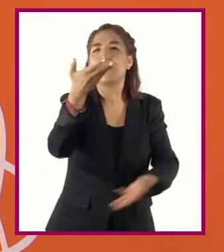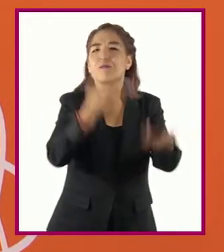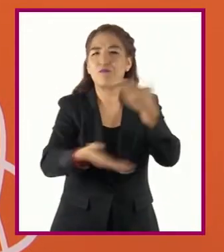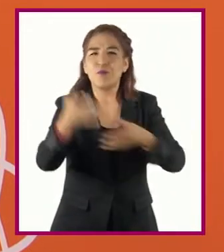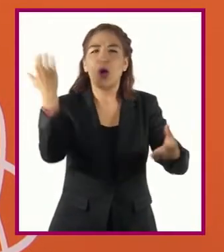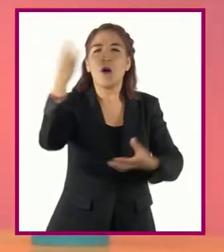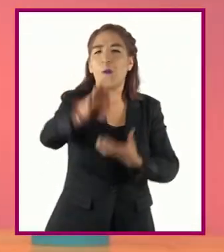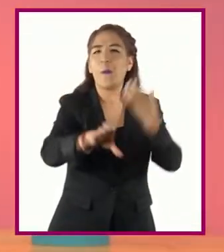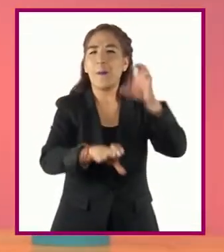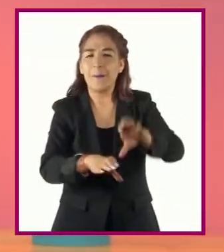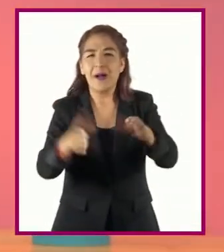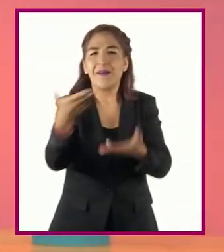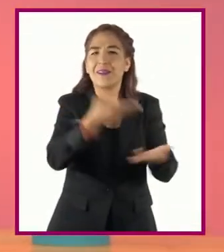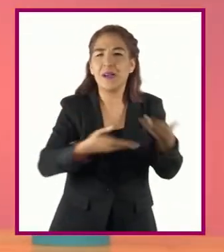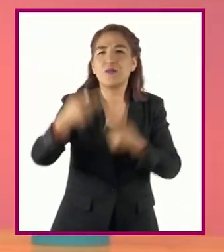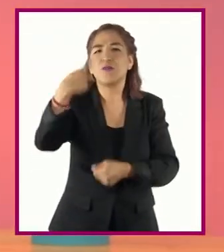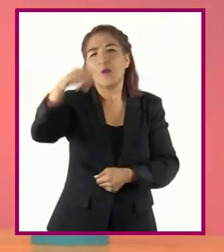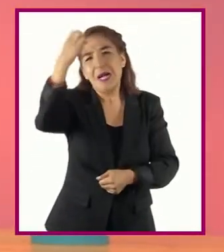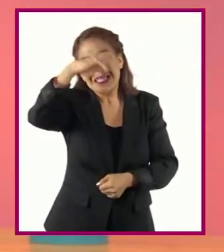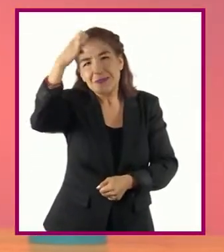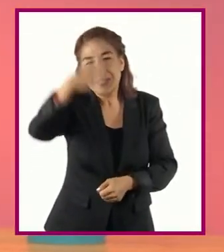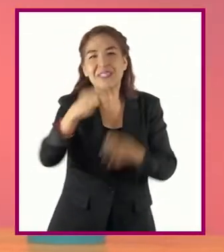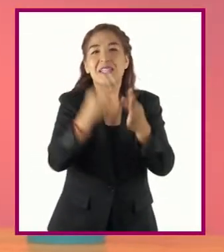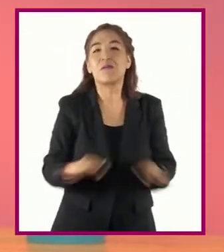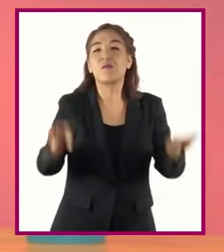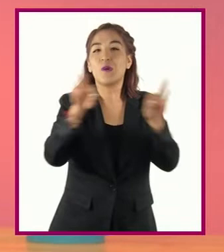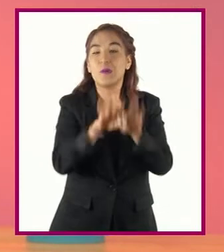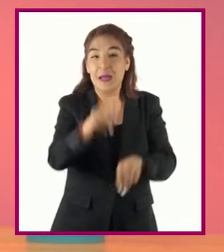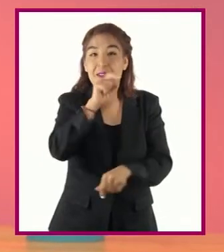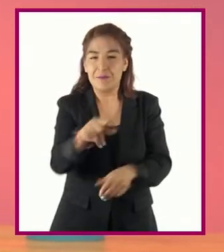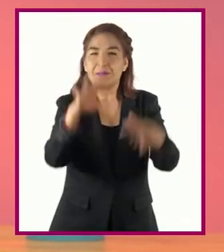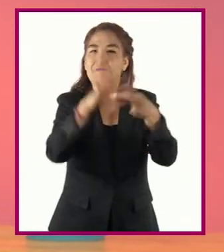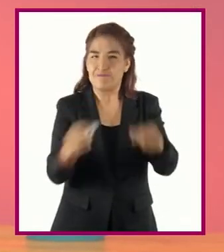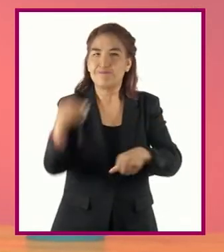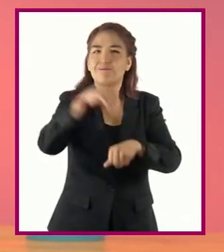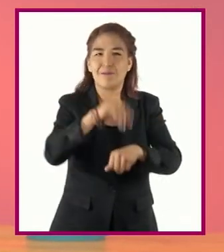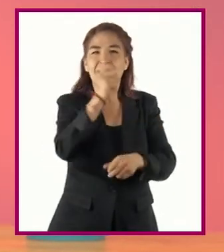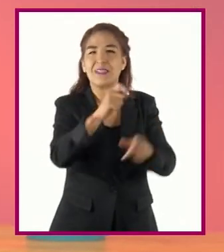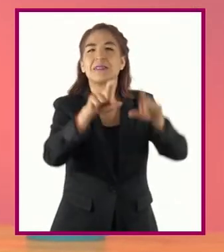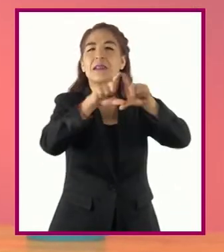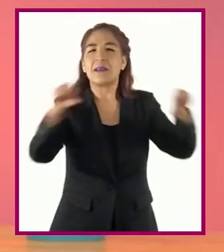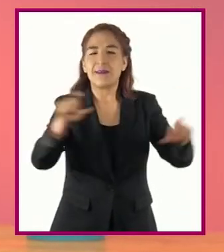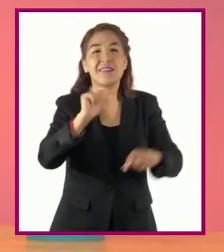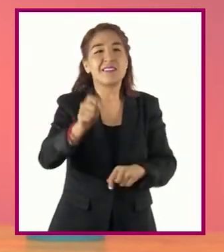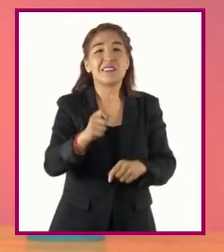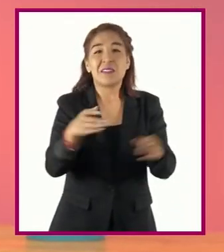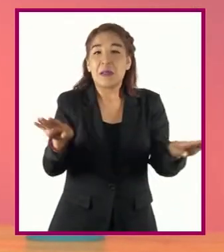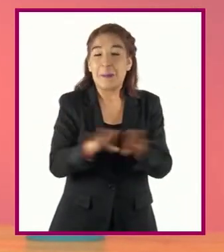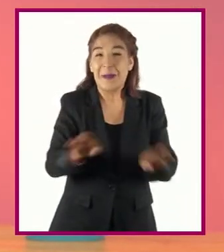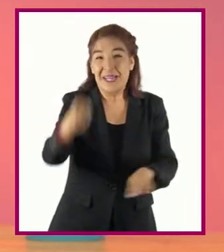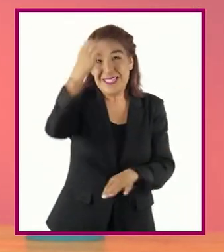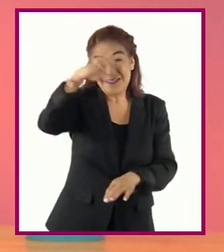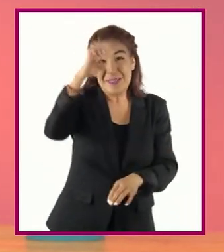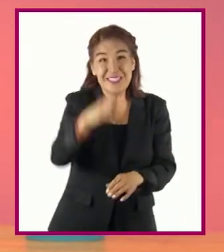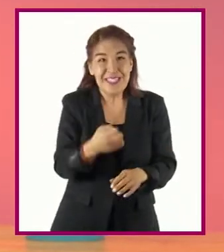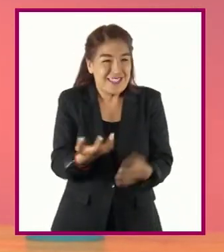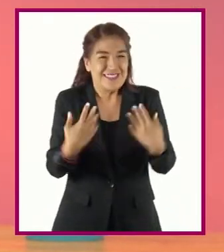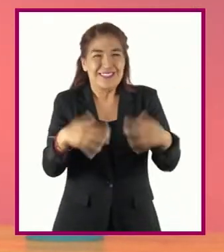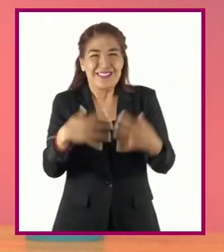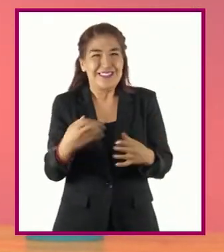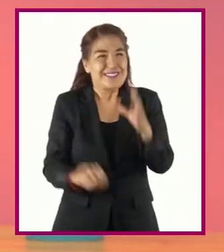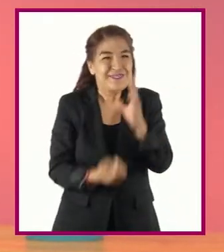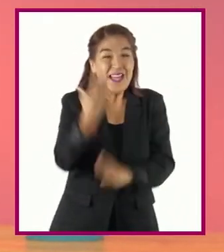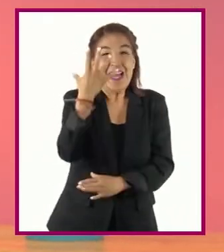que serían sus experiencias vitales, y añade en estos nuevos párrafos que ya no es una experiencia nueva